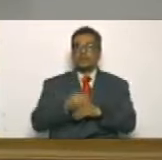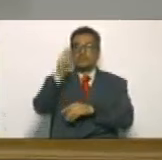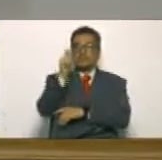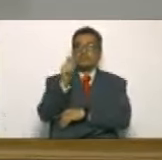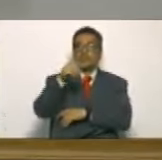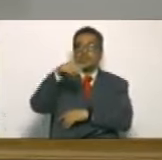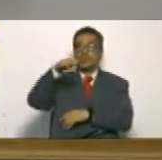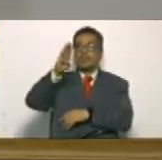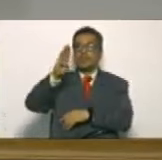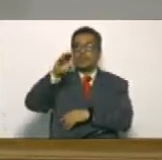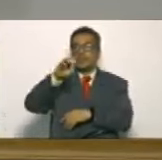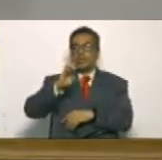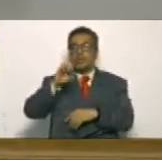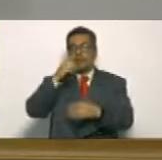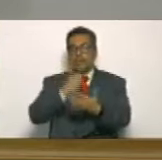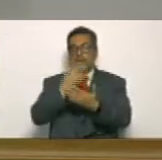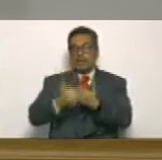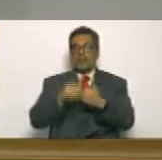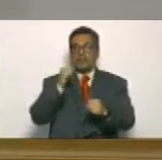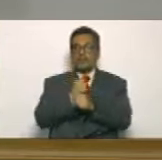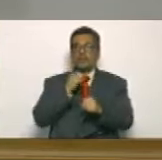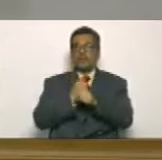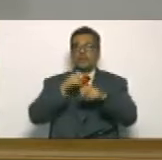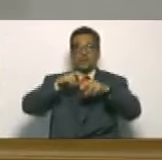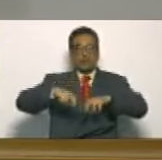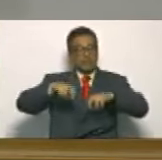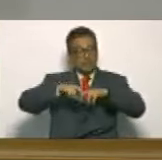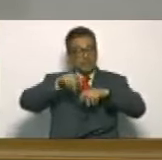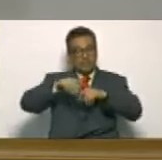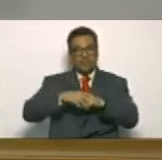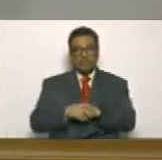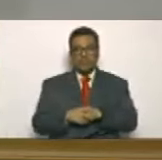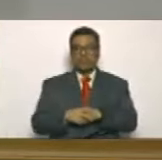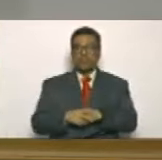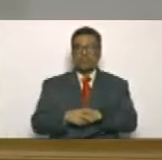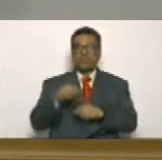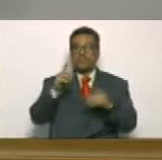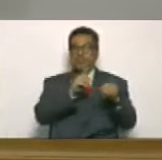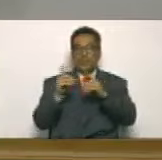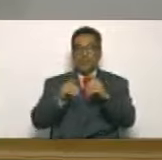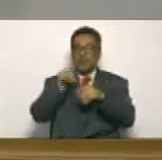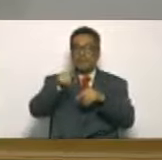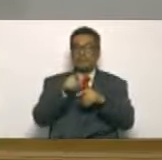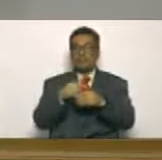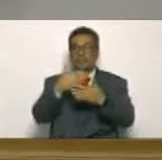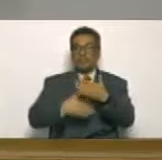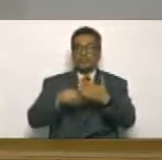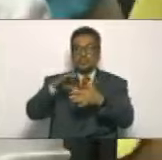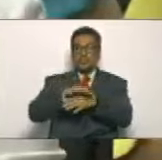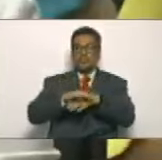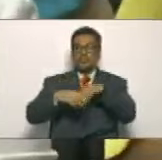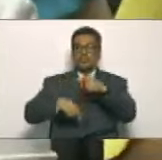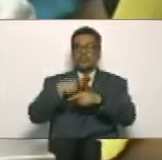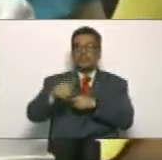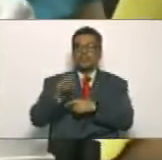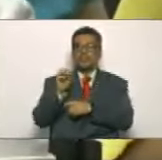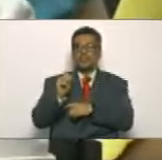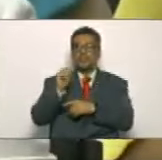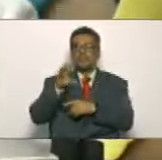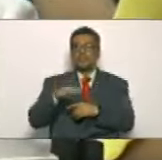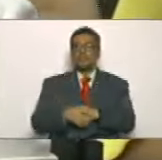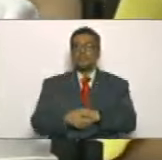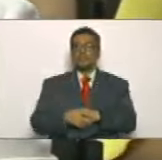diputada Blanca Cava, un plan de trabajo que revisen con, que discutan con su equipo y lo presenten el día martes en la próxima